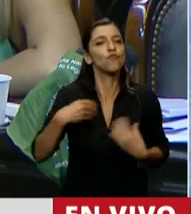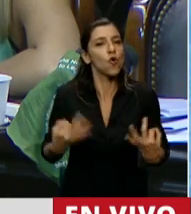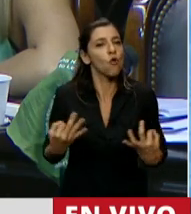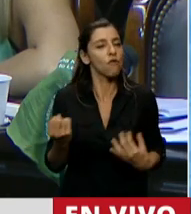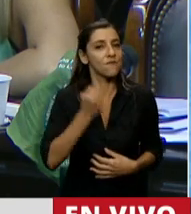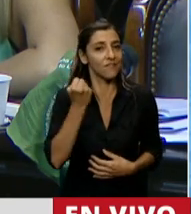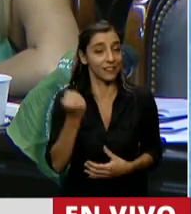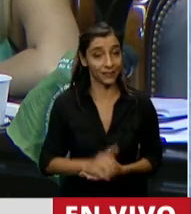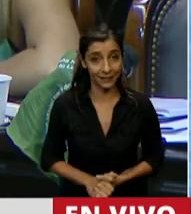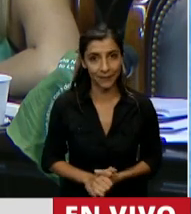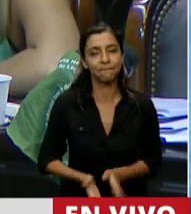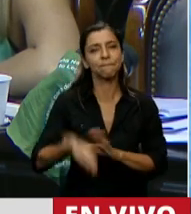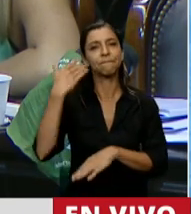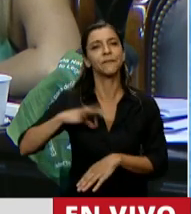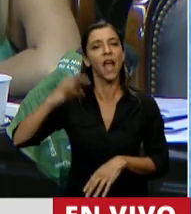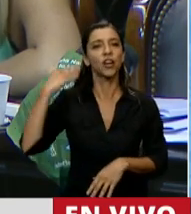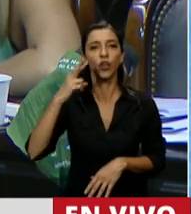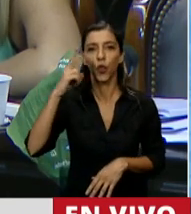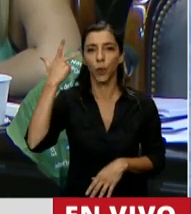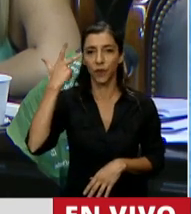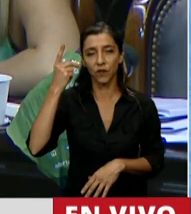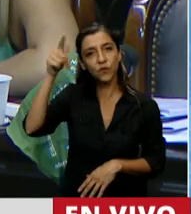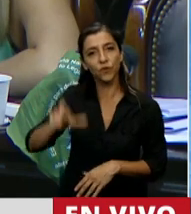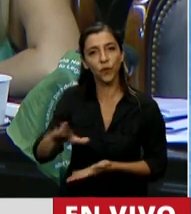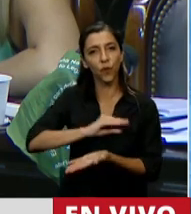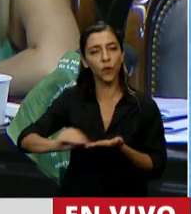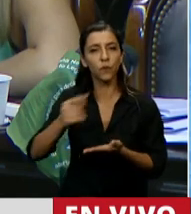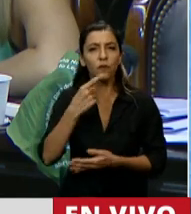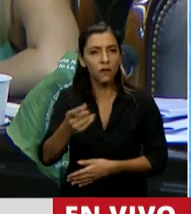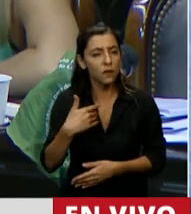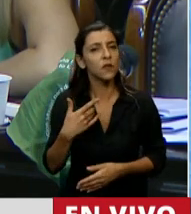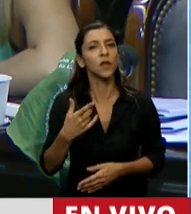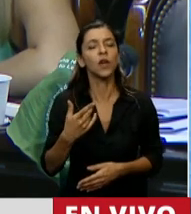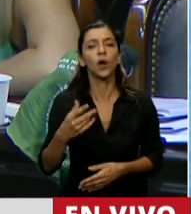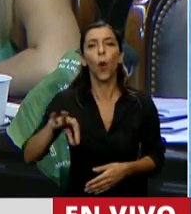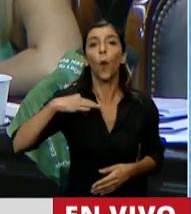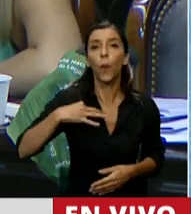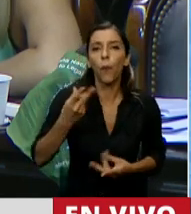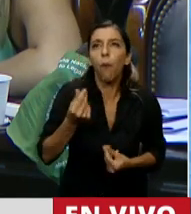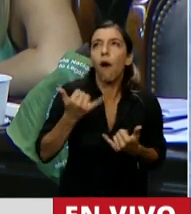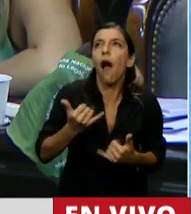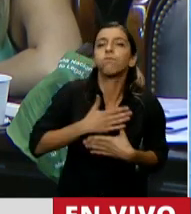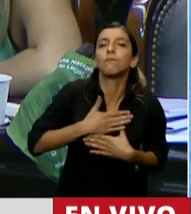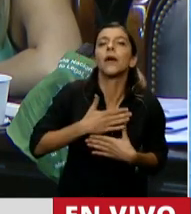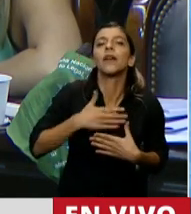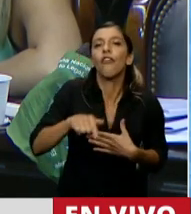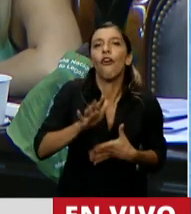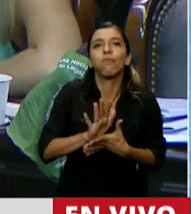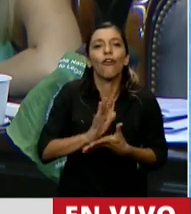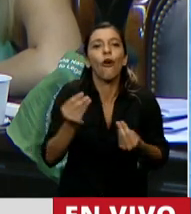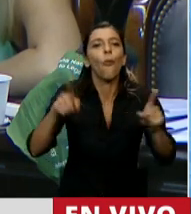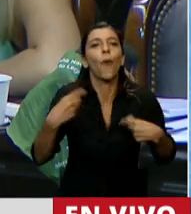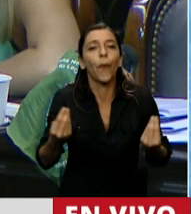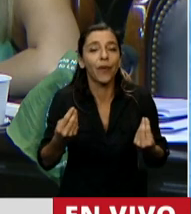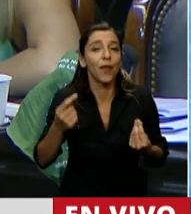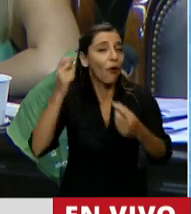2018, un diputado bien afirmaba que el valor de la vida es una construcción social. Y creo que este es justamente